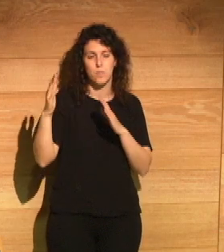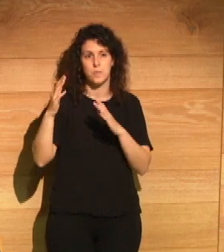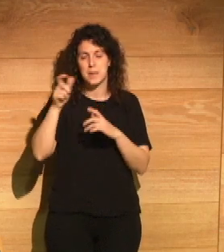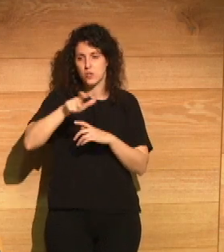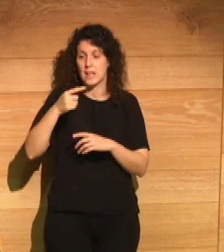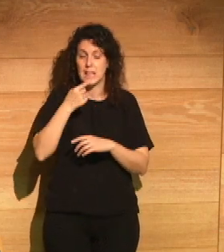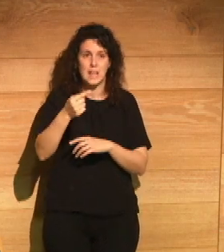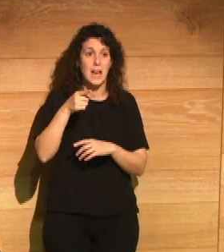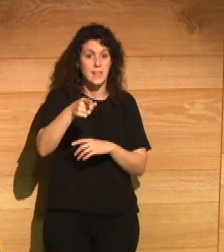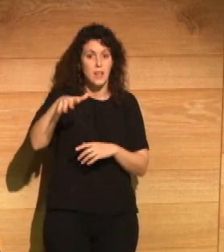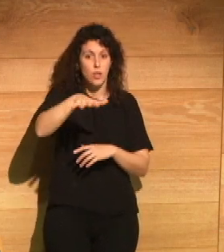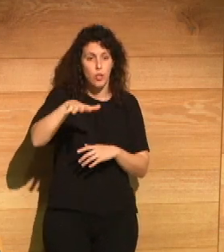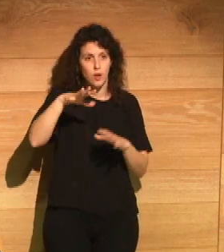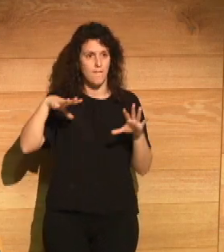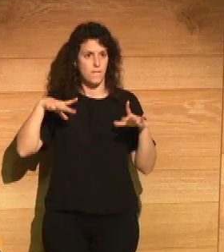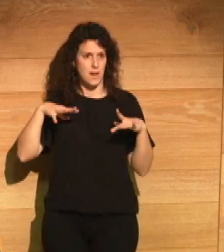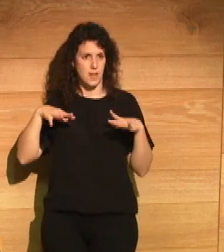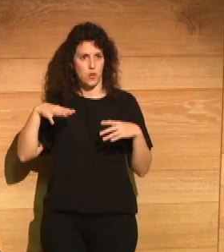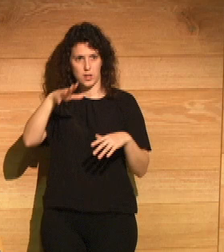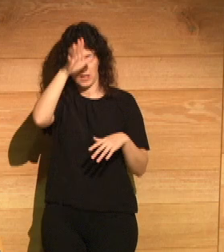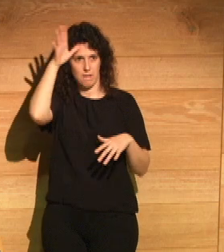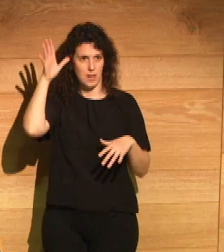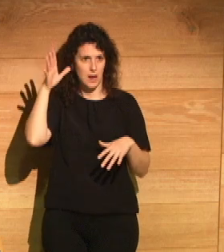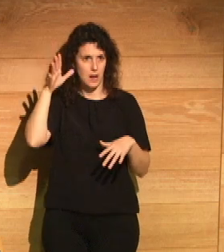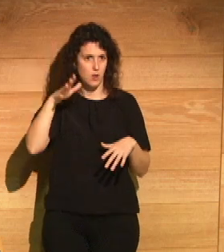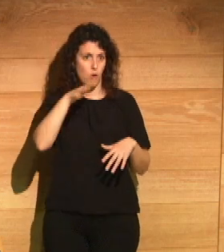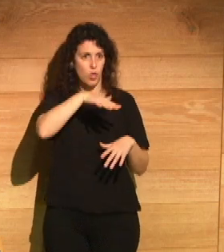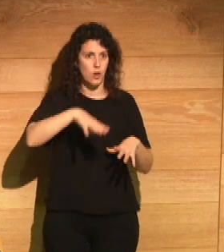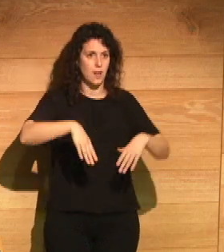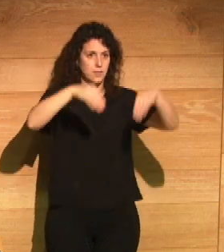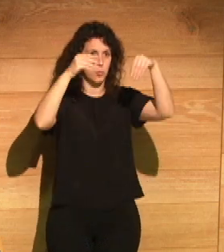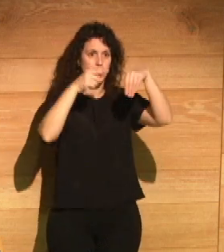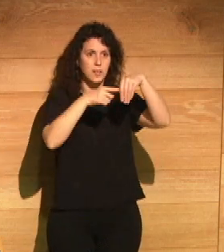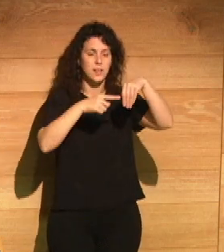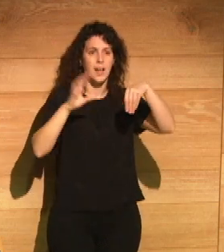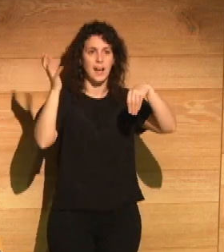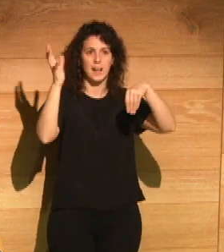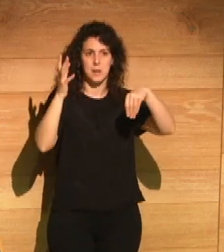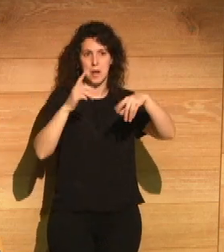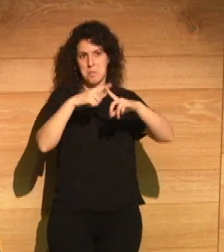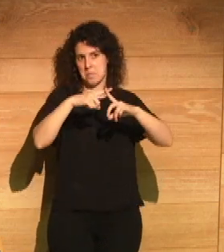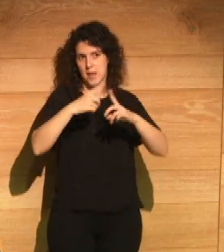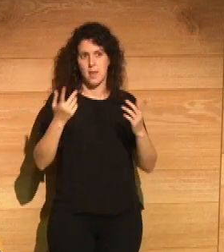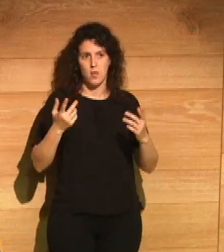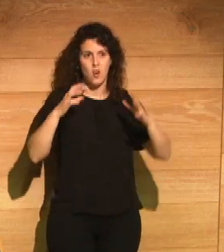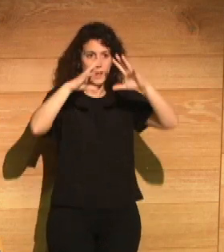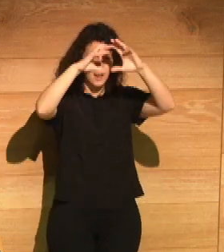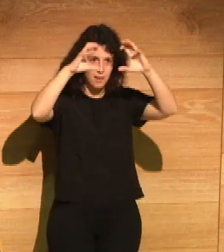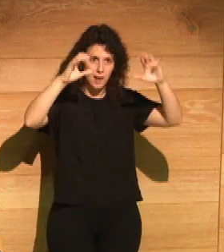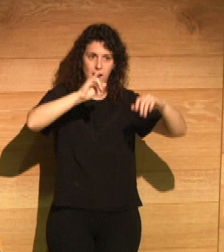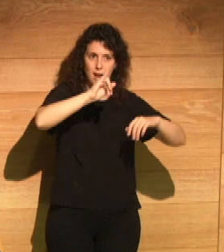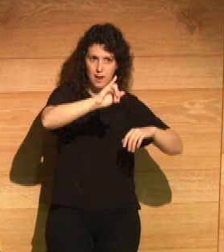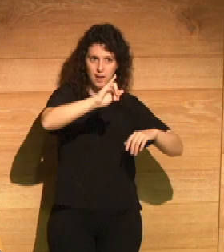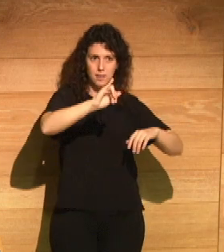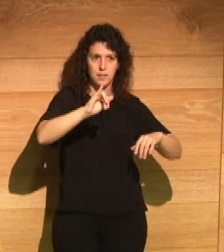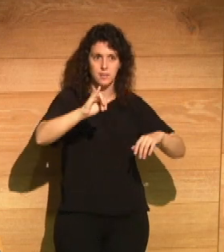Entonces las personas se iban a veranear a las montañas donde hacía un clima templado, y había neblina y era